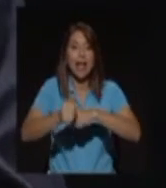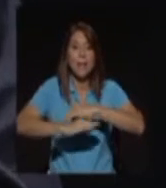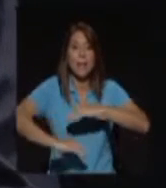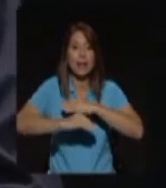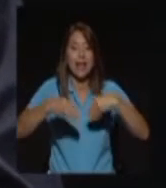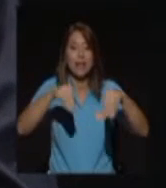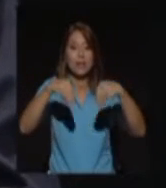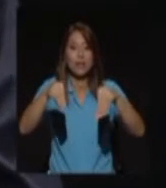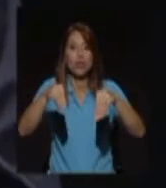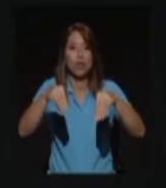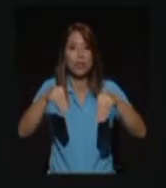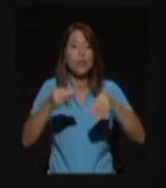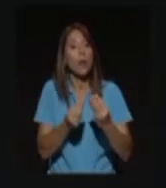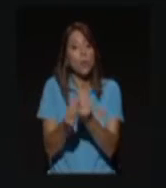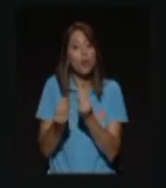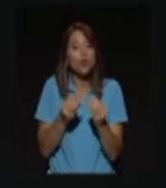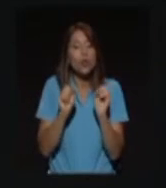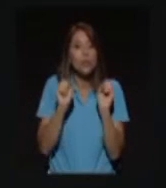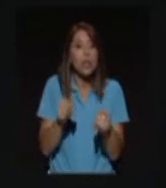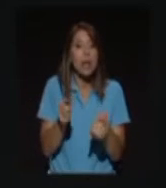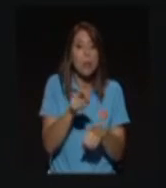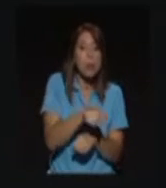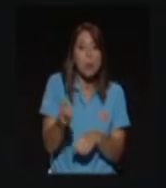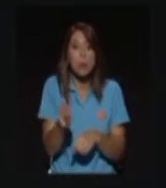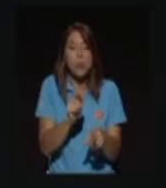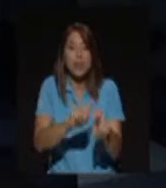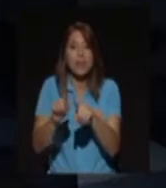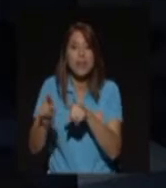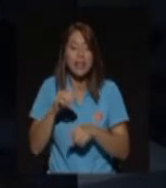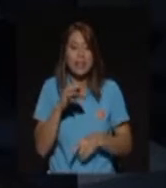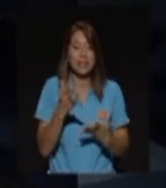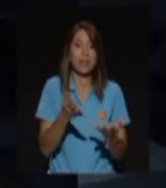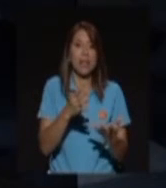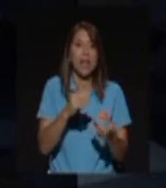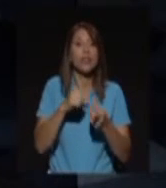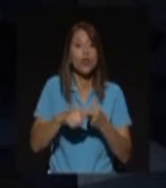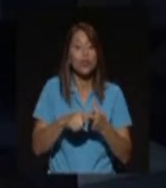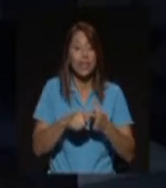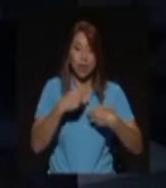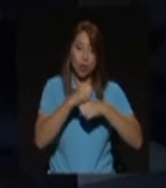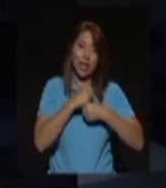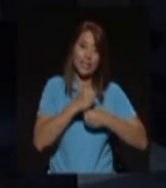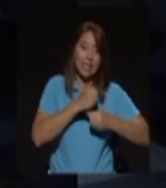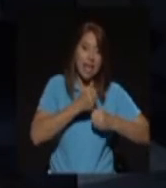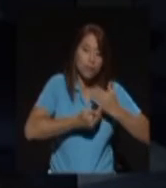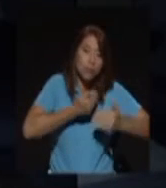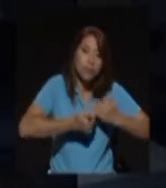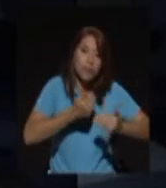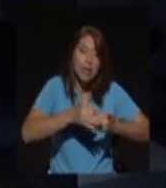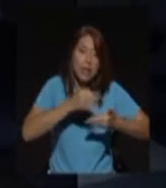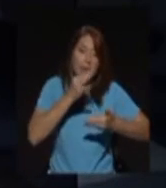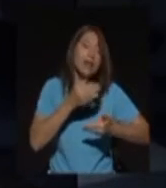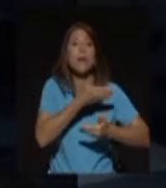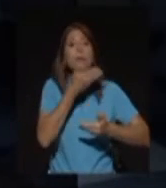podían pasarse de un beneficio a otro, entonces había una cierta competencia de los beneficiadores de darle el mejor precio posible, la mejor liquidación